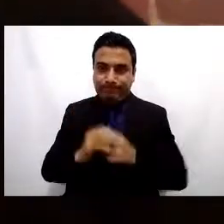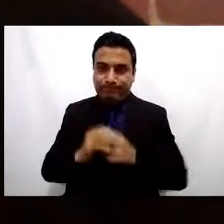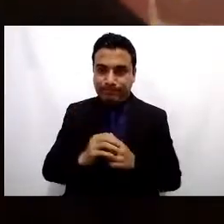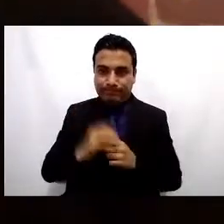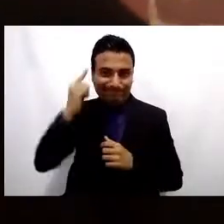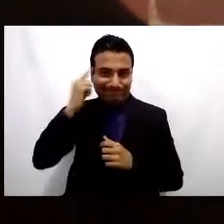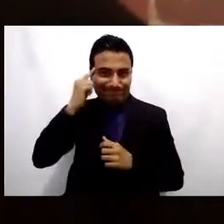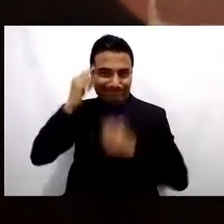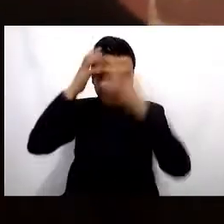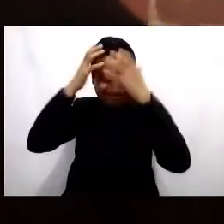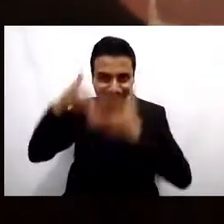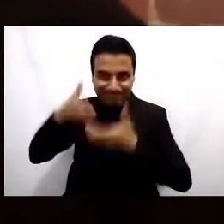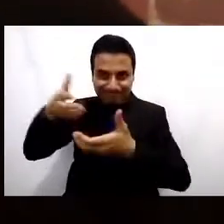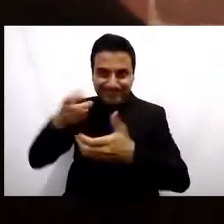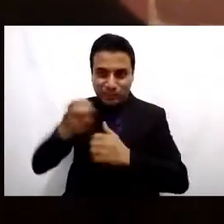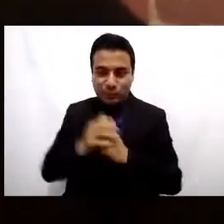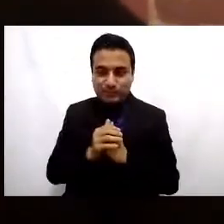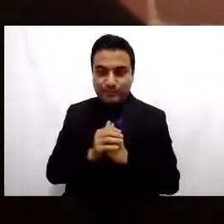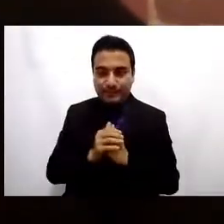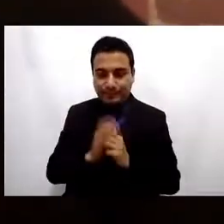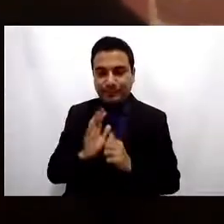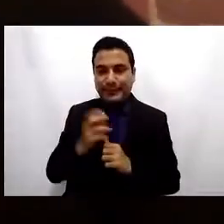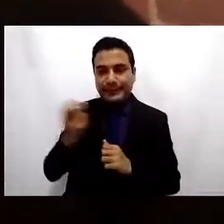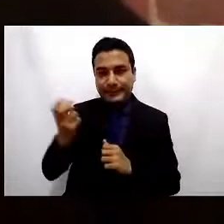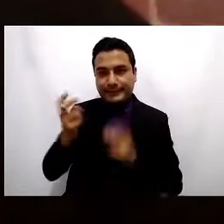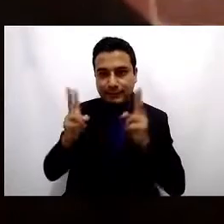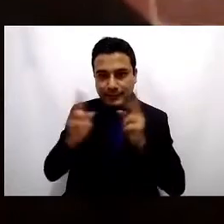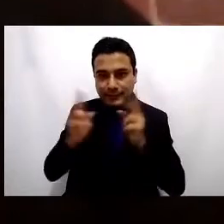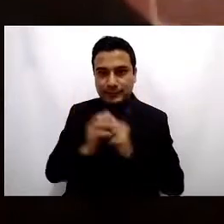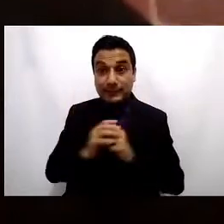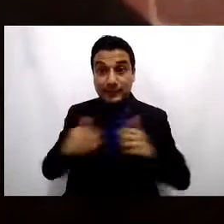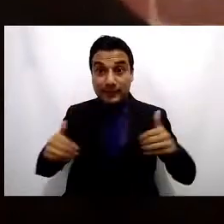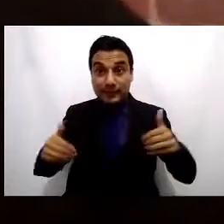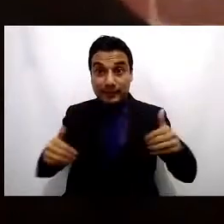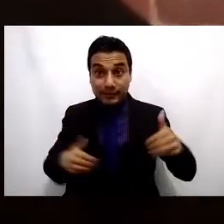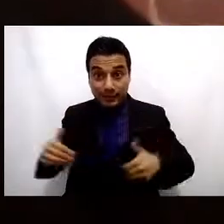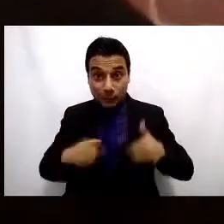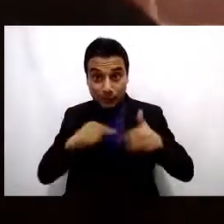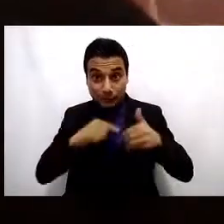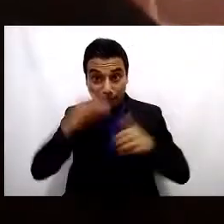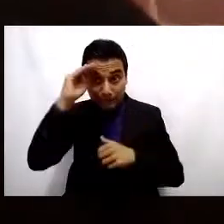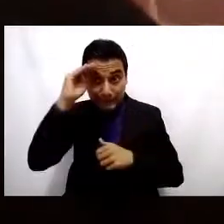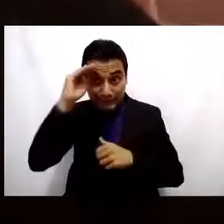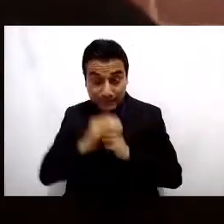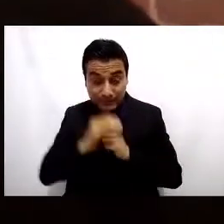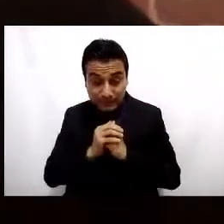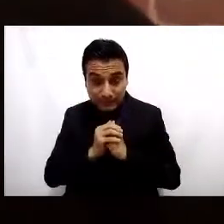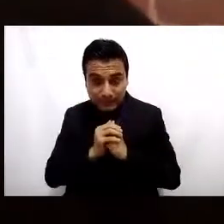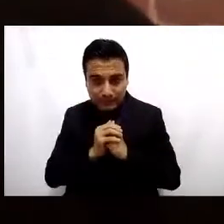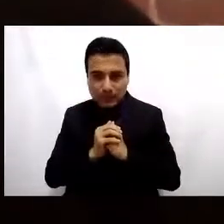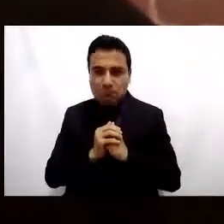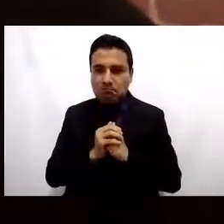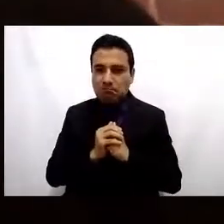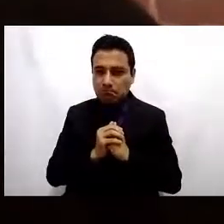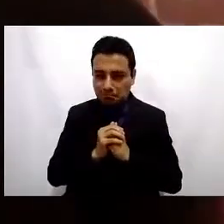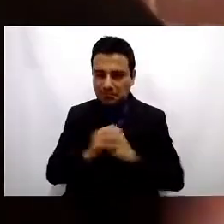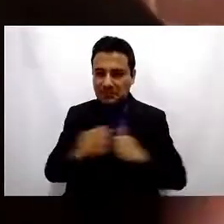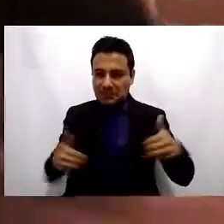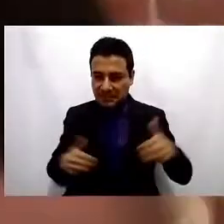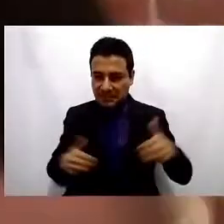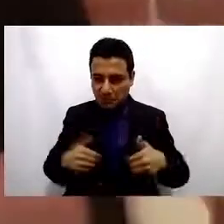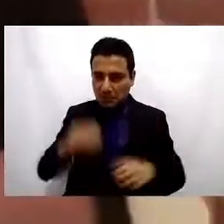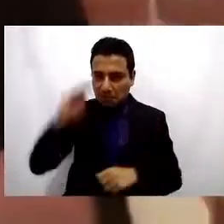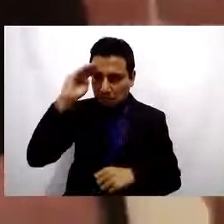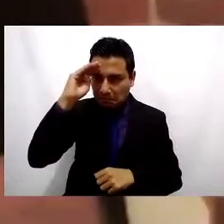Entonces, esta provocación, el teatro piensa, me llevó, en principio, a tratar de entender cómo piensa el teatro, basándome,